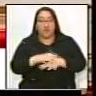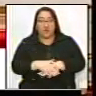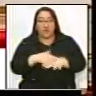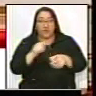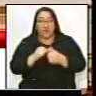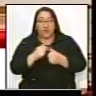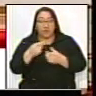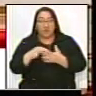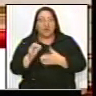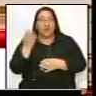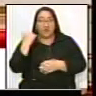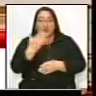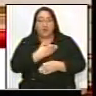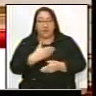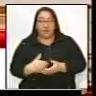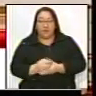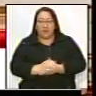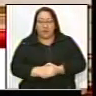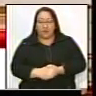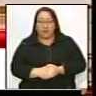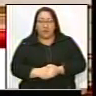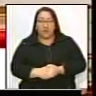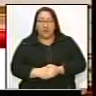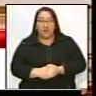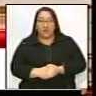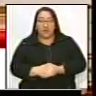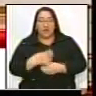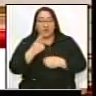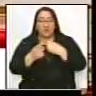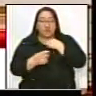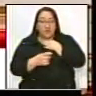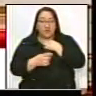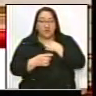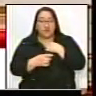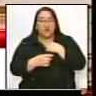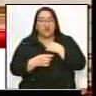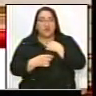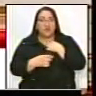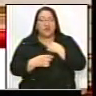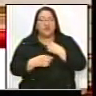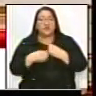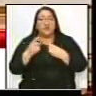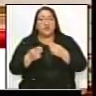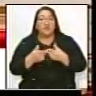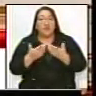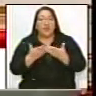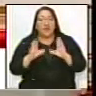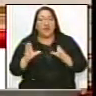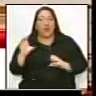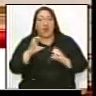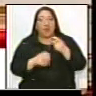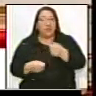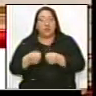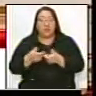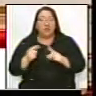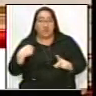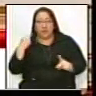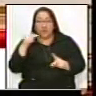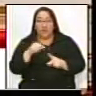su calidad de presidente y declararon abierta la cooperativa, y en ello nosotros llegamos.